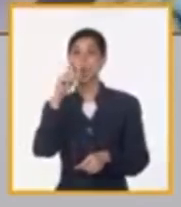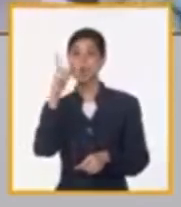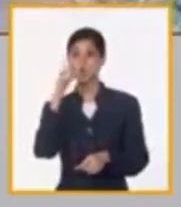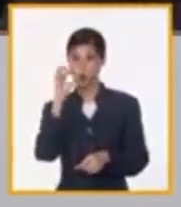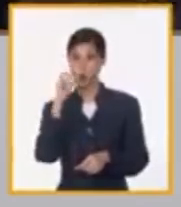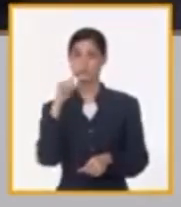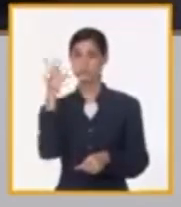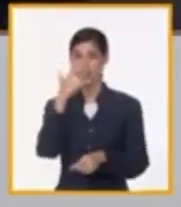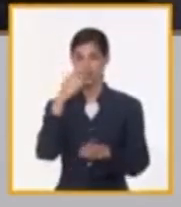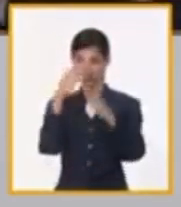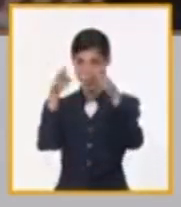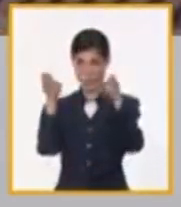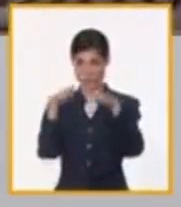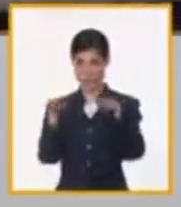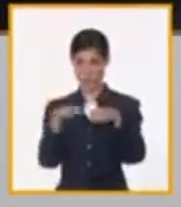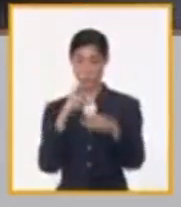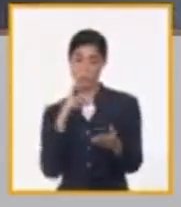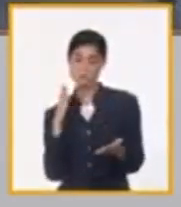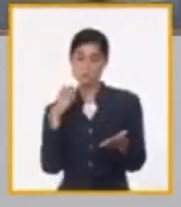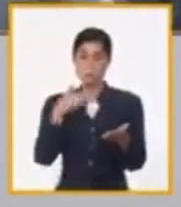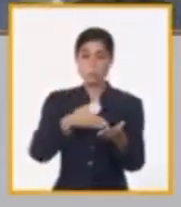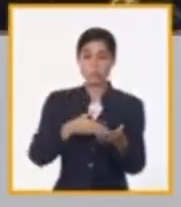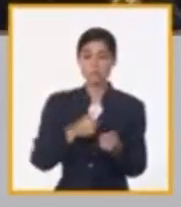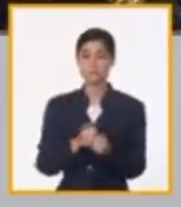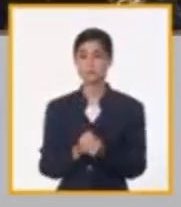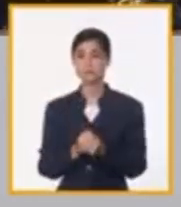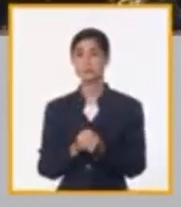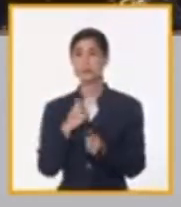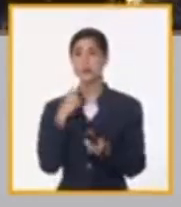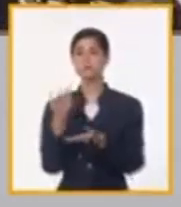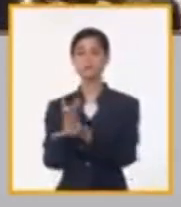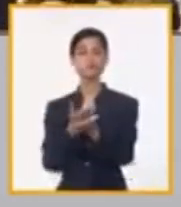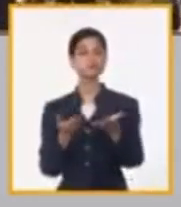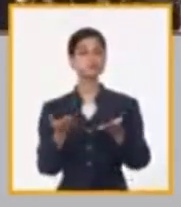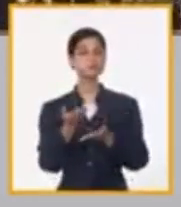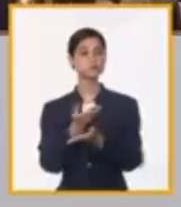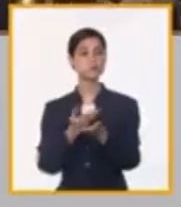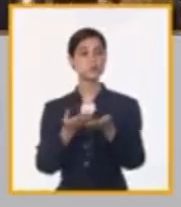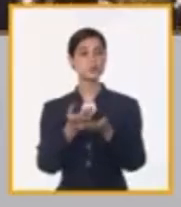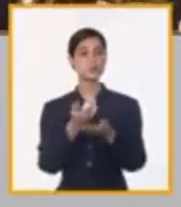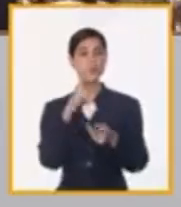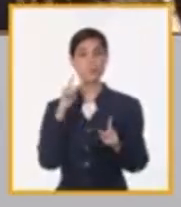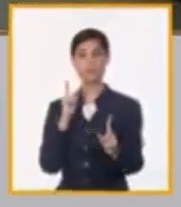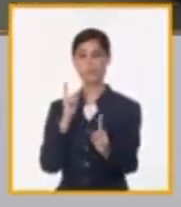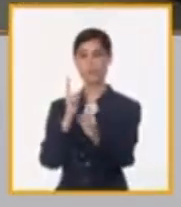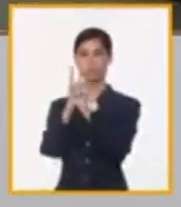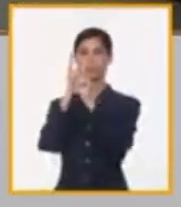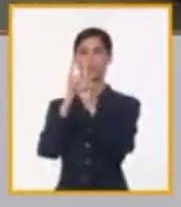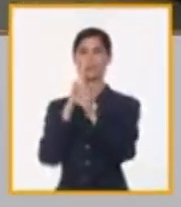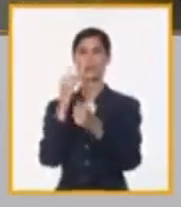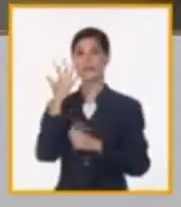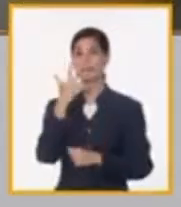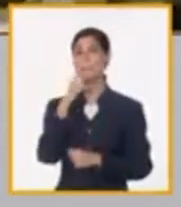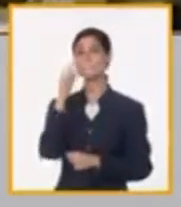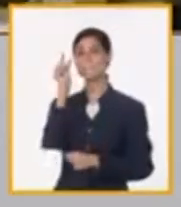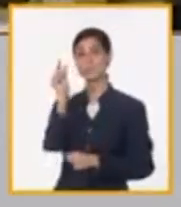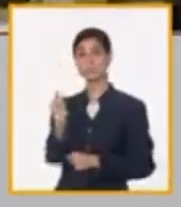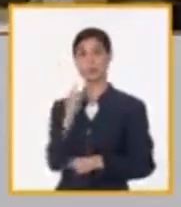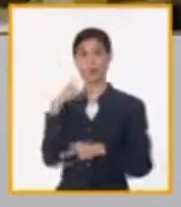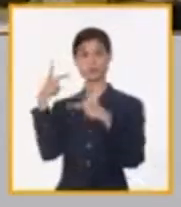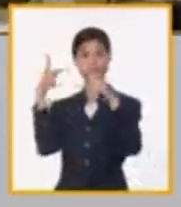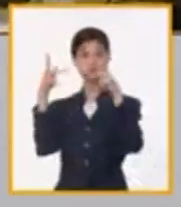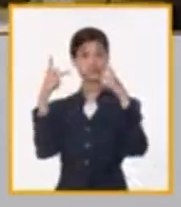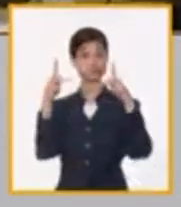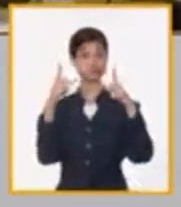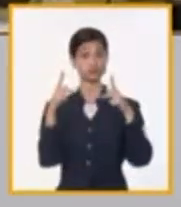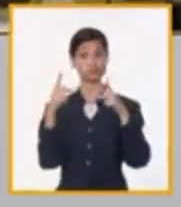allí libaneses con el palestino una de las personas que conocí más inteligente brillante expositor